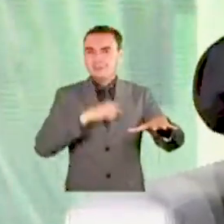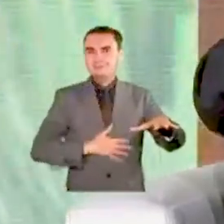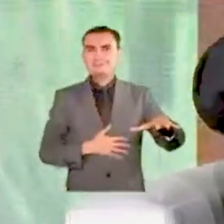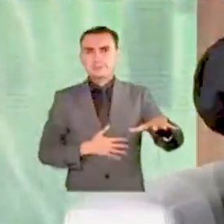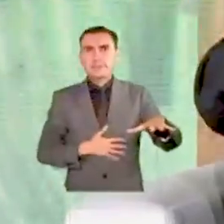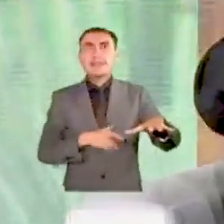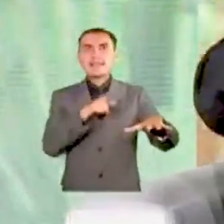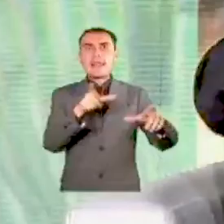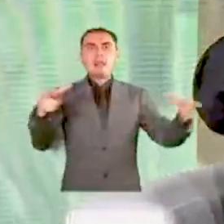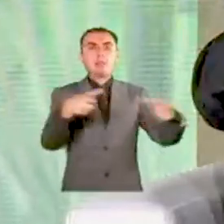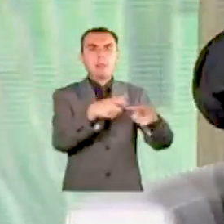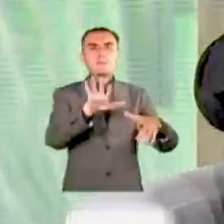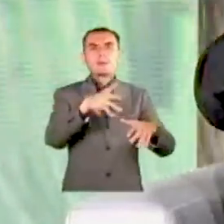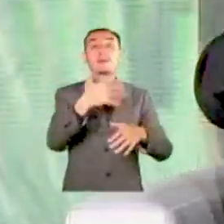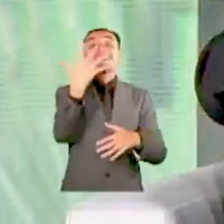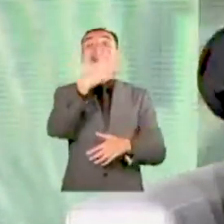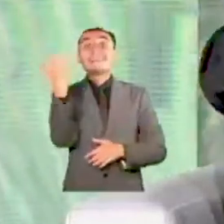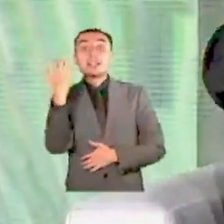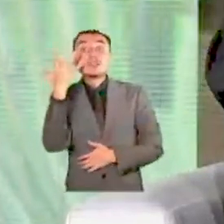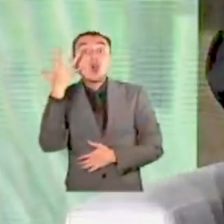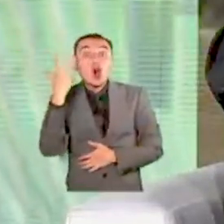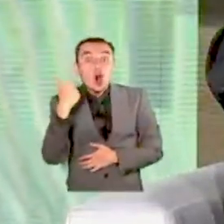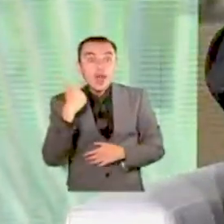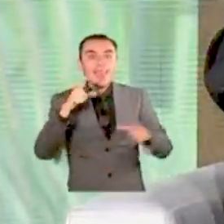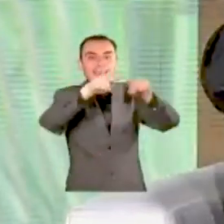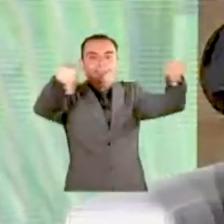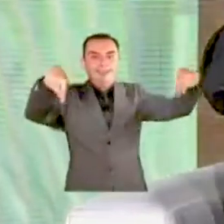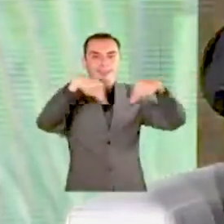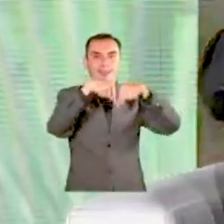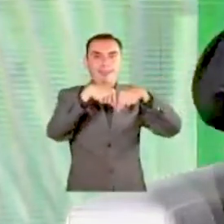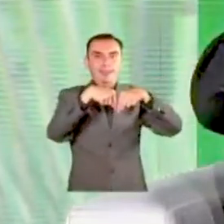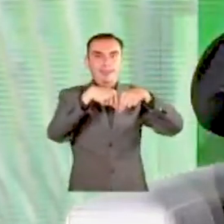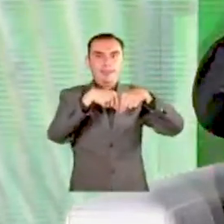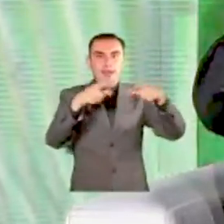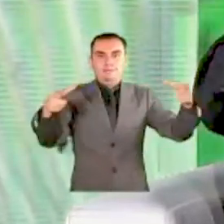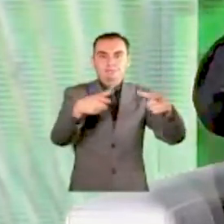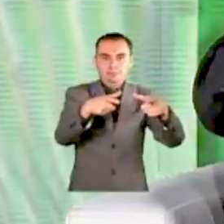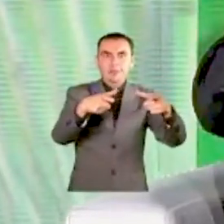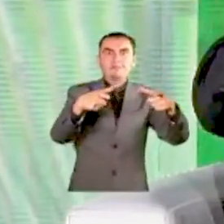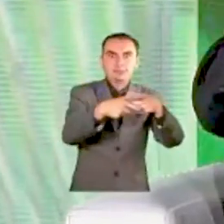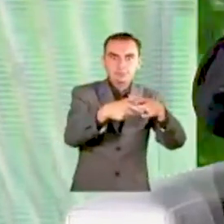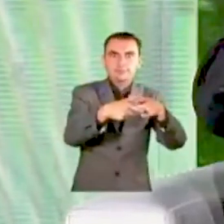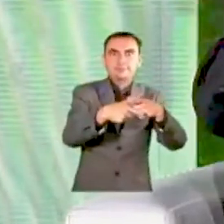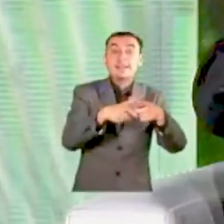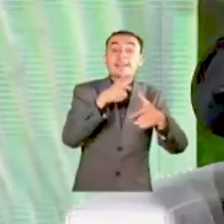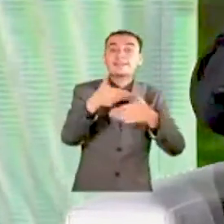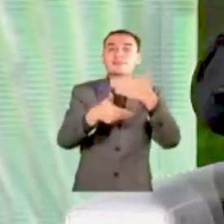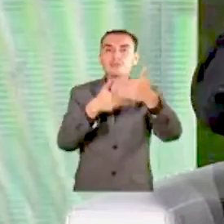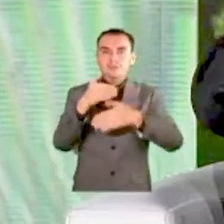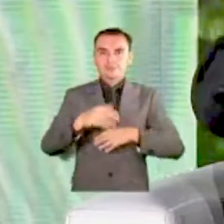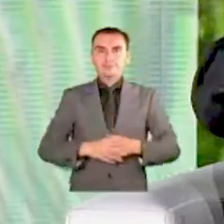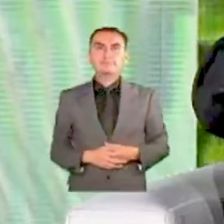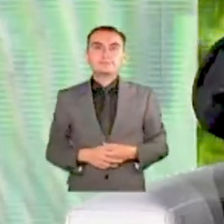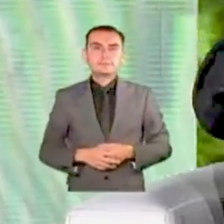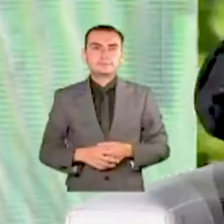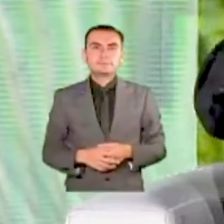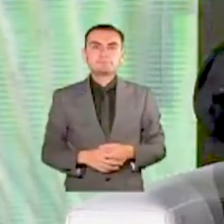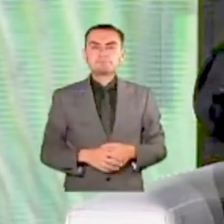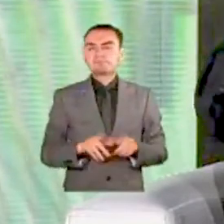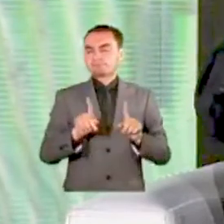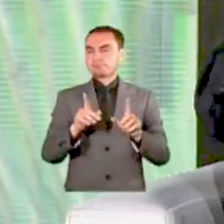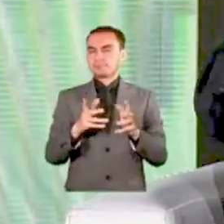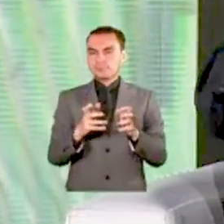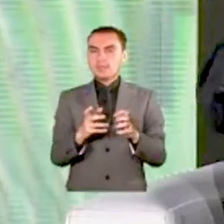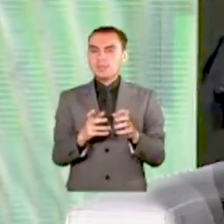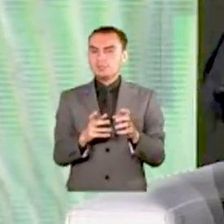de 500 hectáreas diarias de bosque natural con este proceso de deforestación. Y quiero simplemente